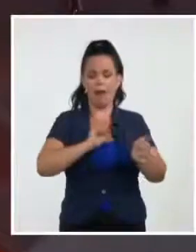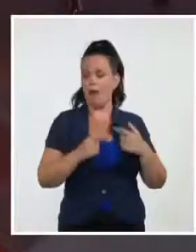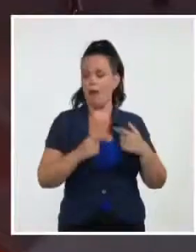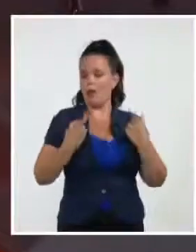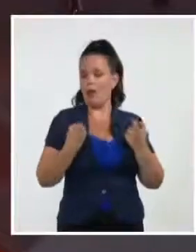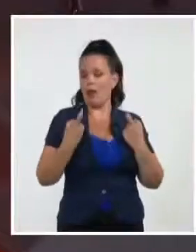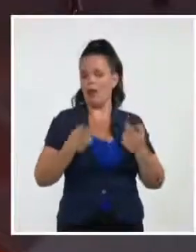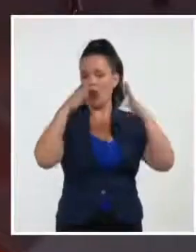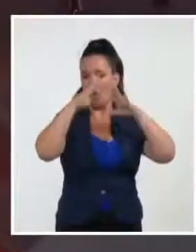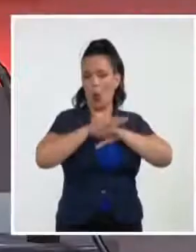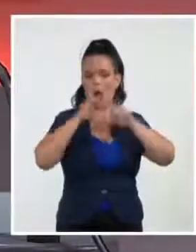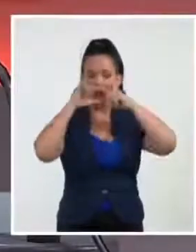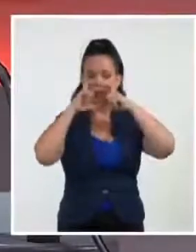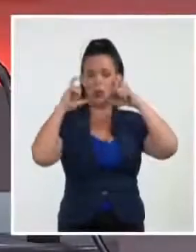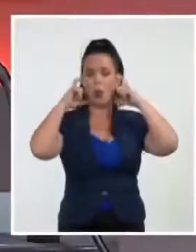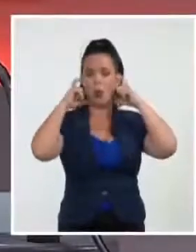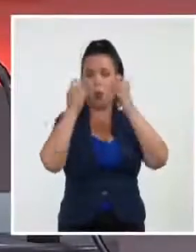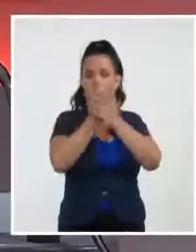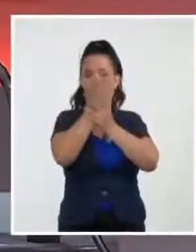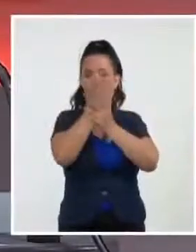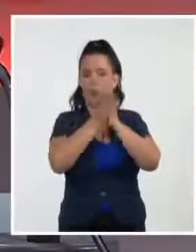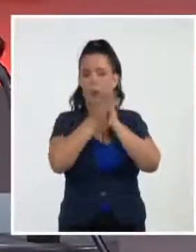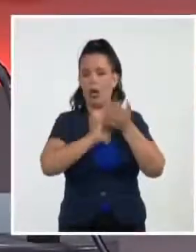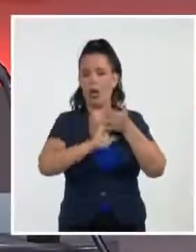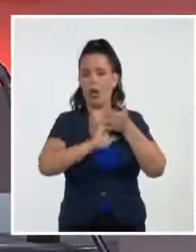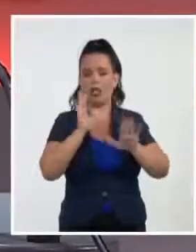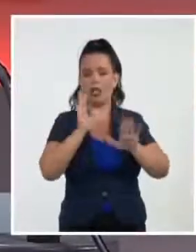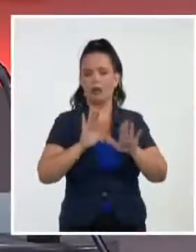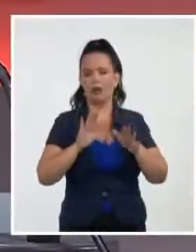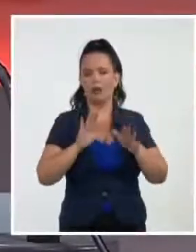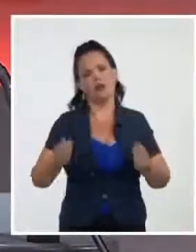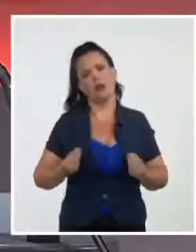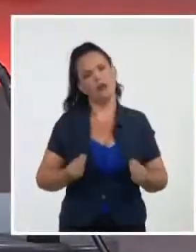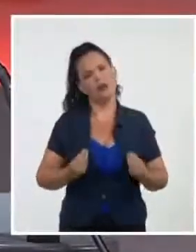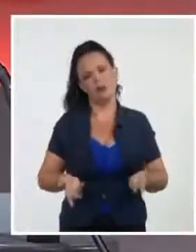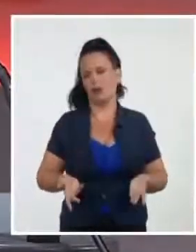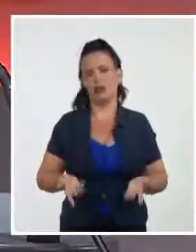casos de personas que, por ejemplo, el Día de los Padres se reunieron